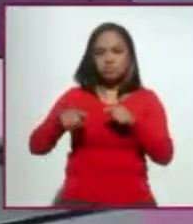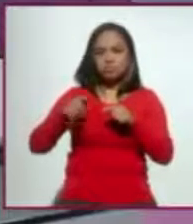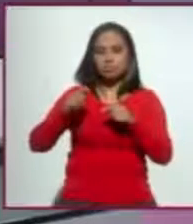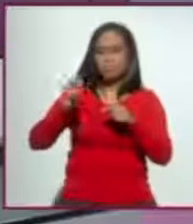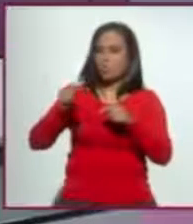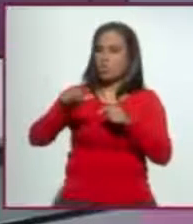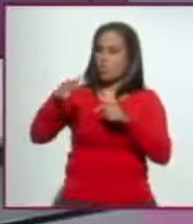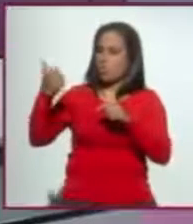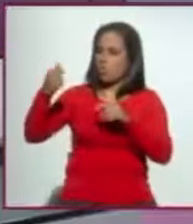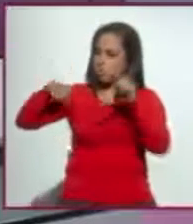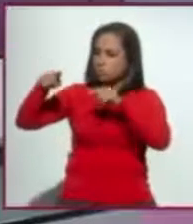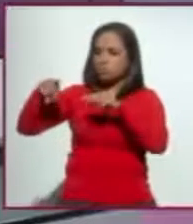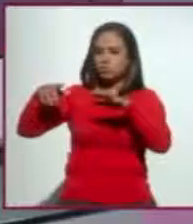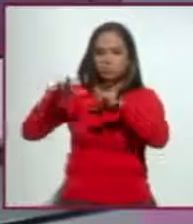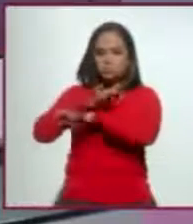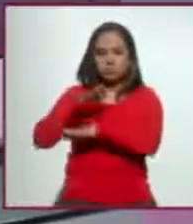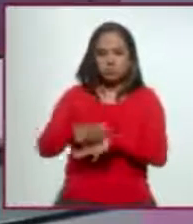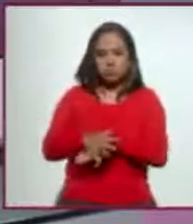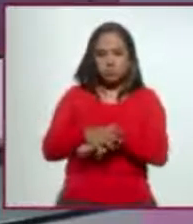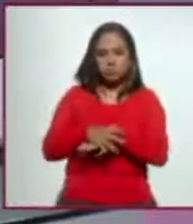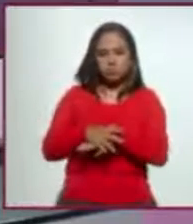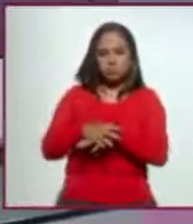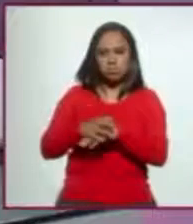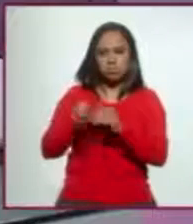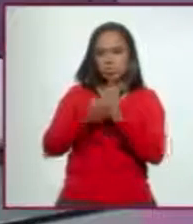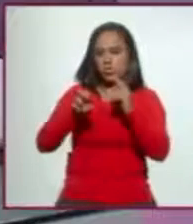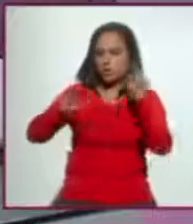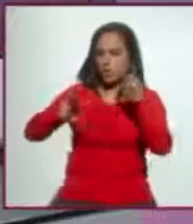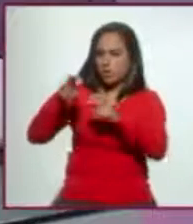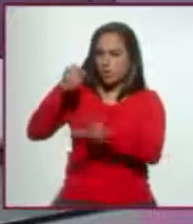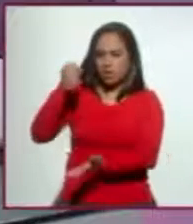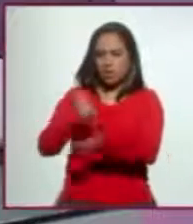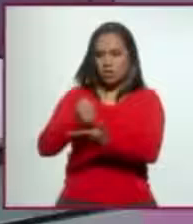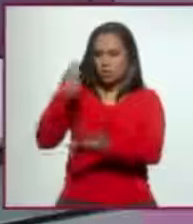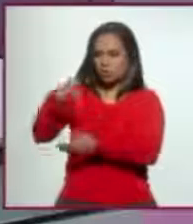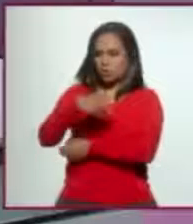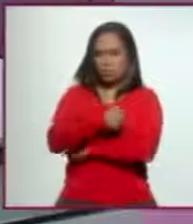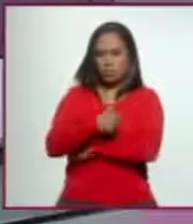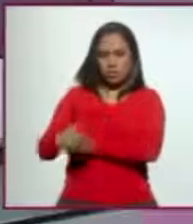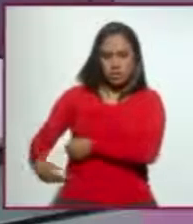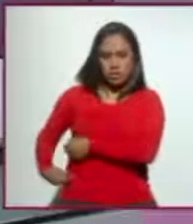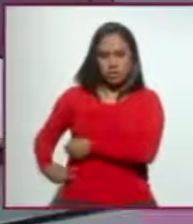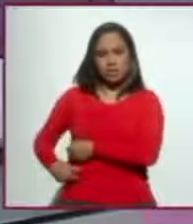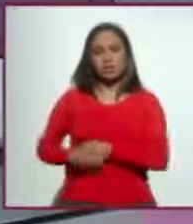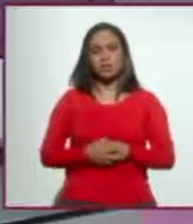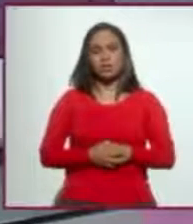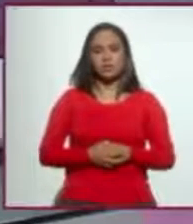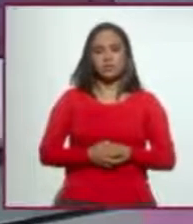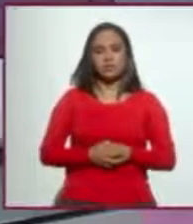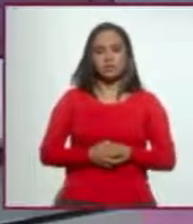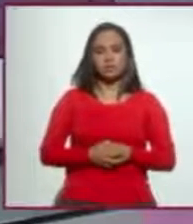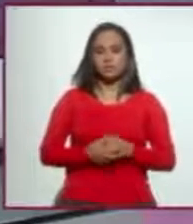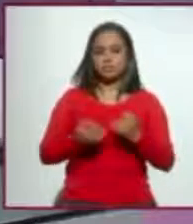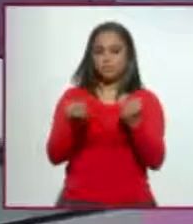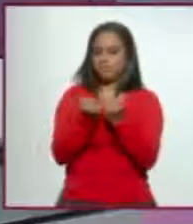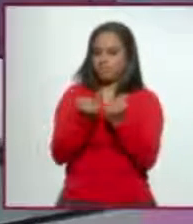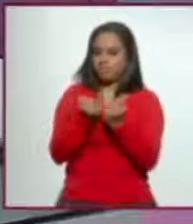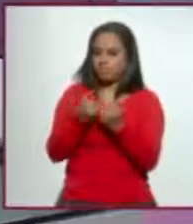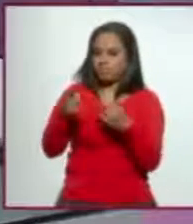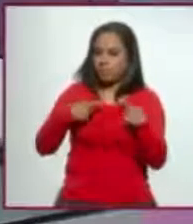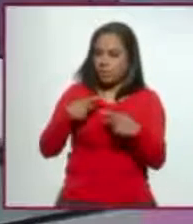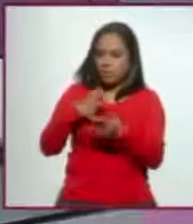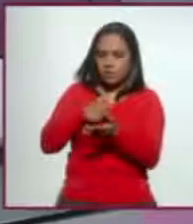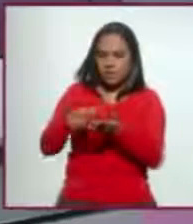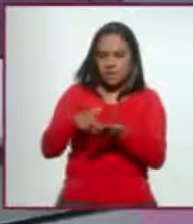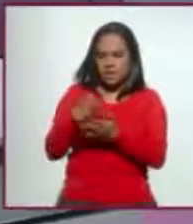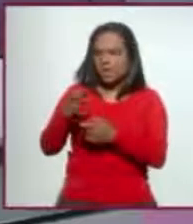muevan otros indicadores, Claro. incluido el nivel de aprobación del presidente y el índice del consumidor, que no